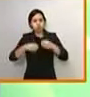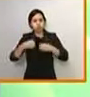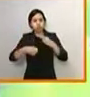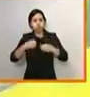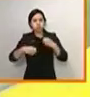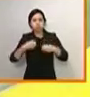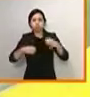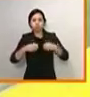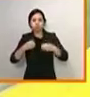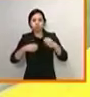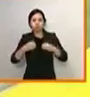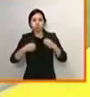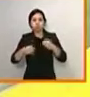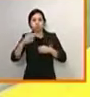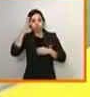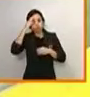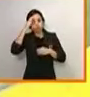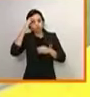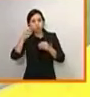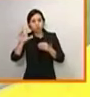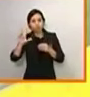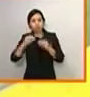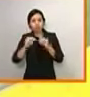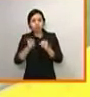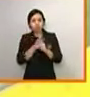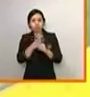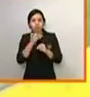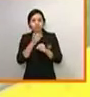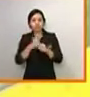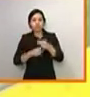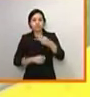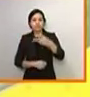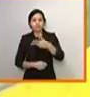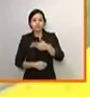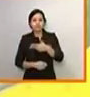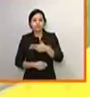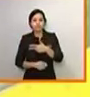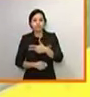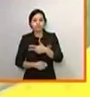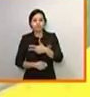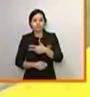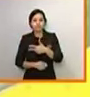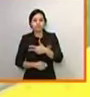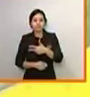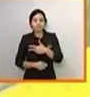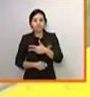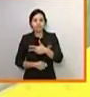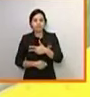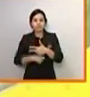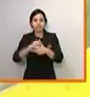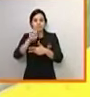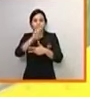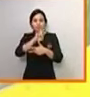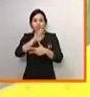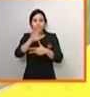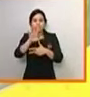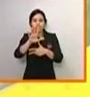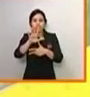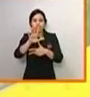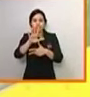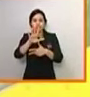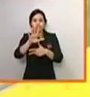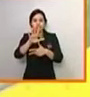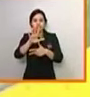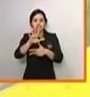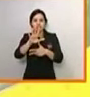en movimiento para recibir los tres números afortunados. Primer número. Y este es el 25. Segundo número.